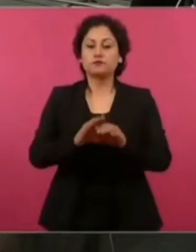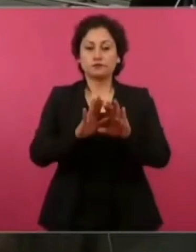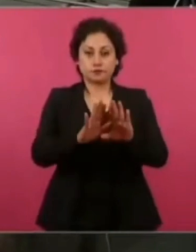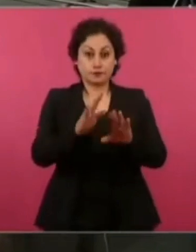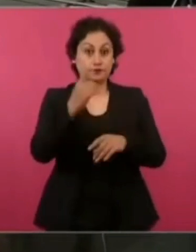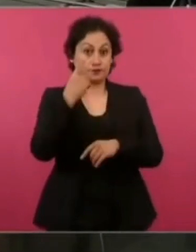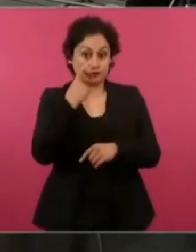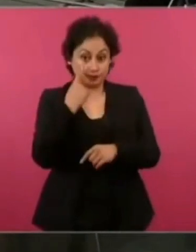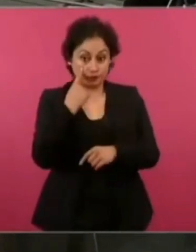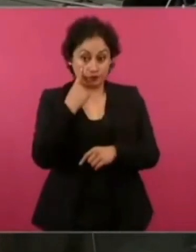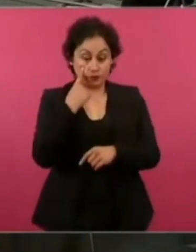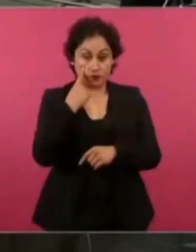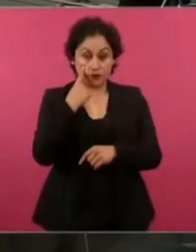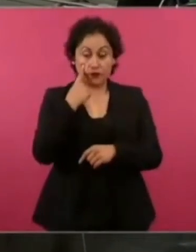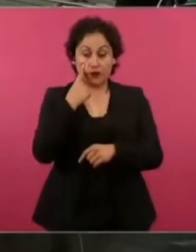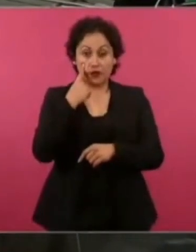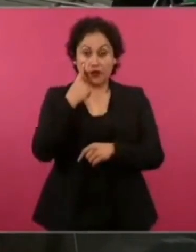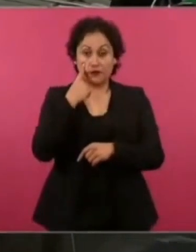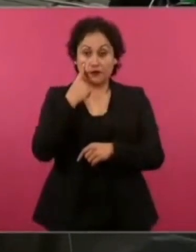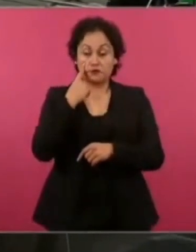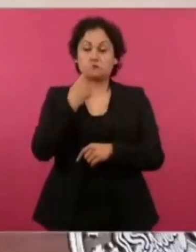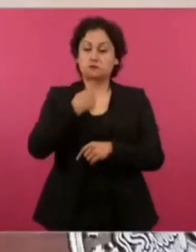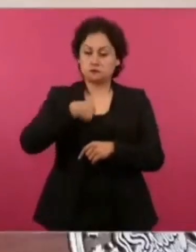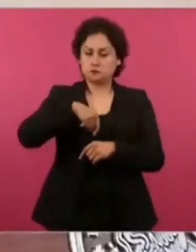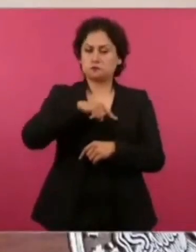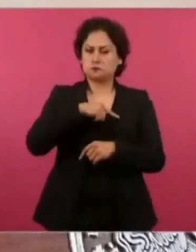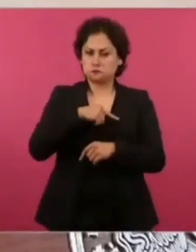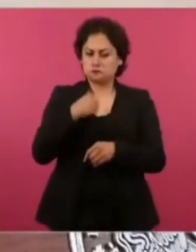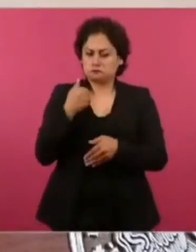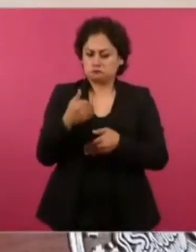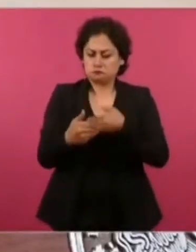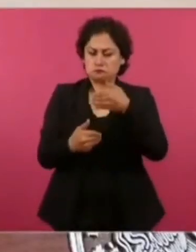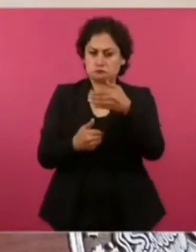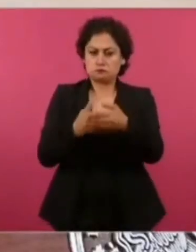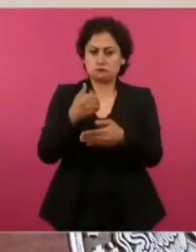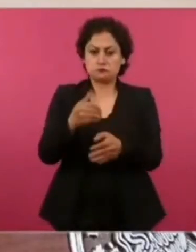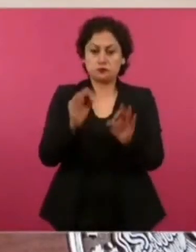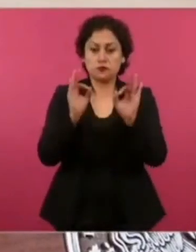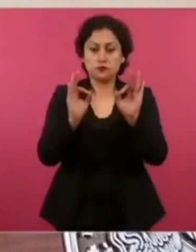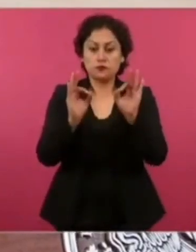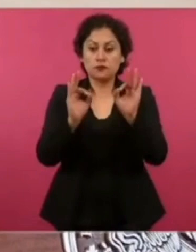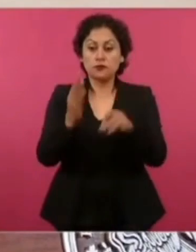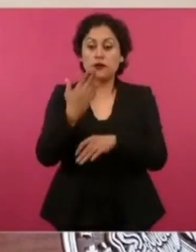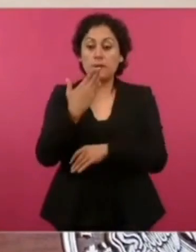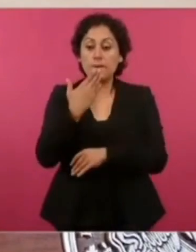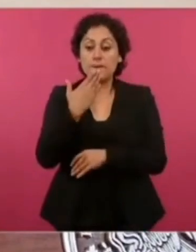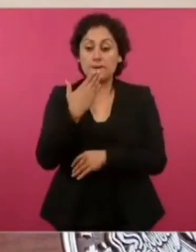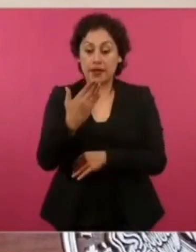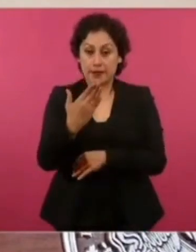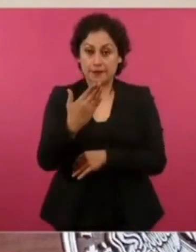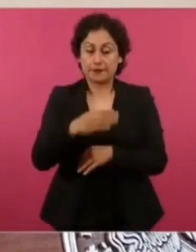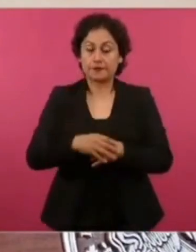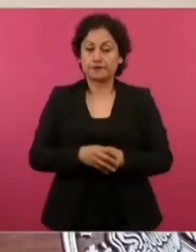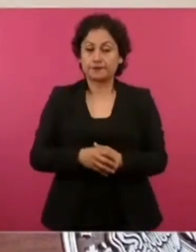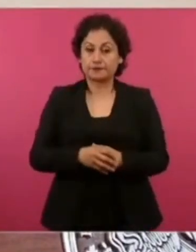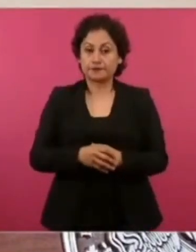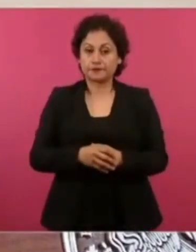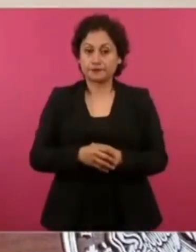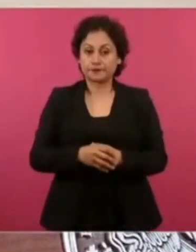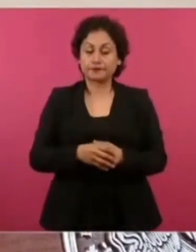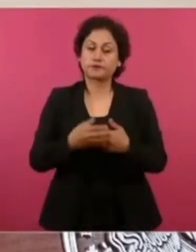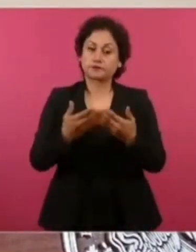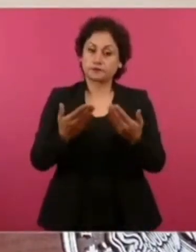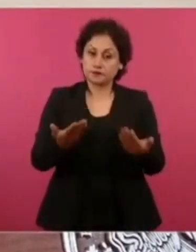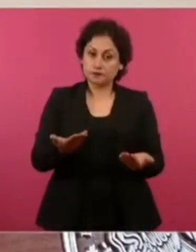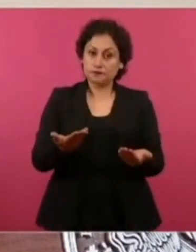vamos muy bien en todo. Cada vez hay